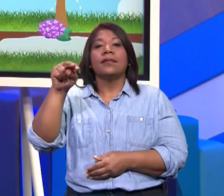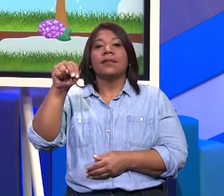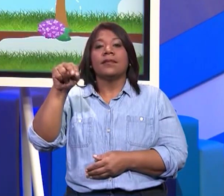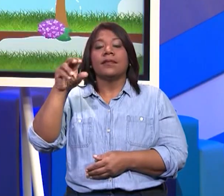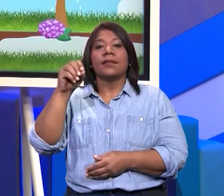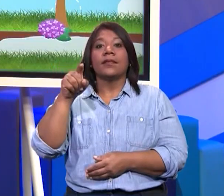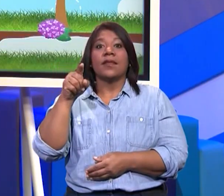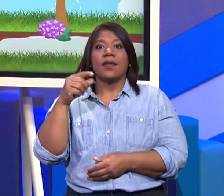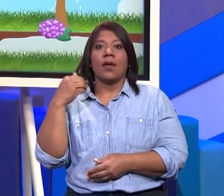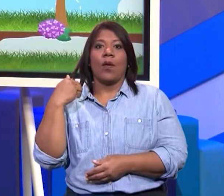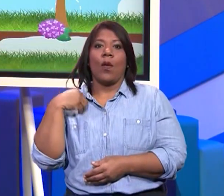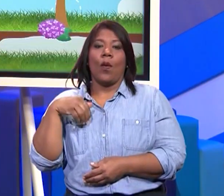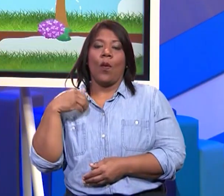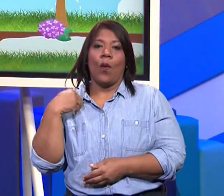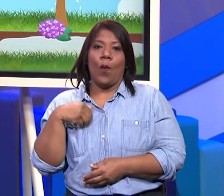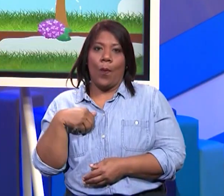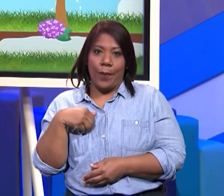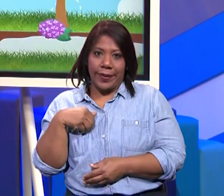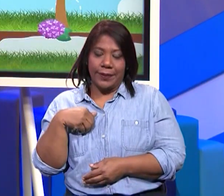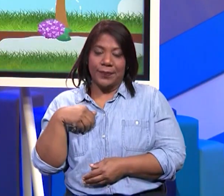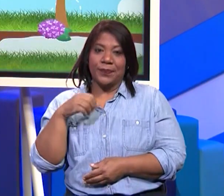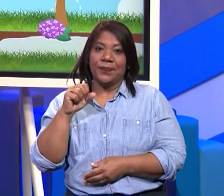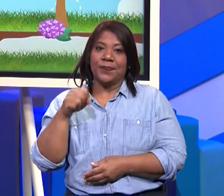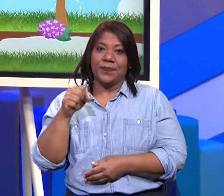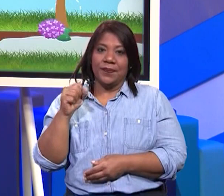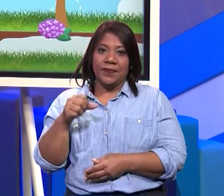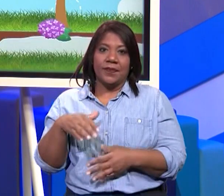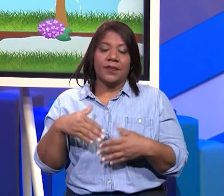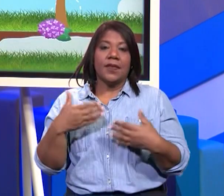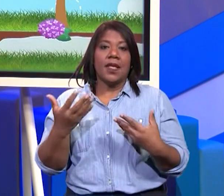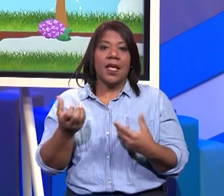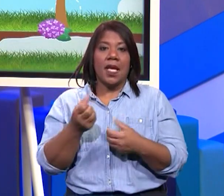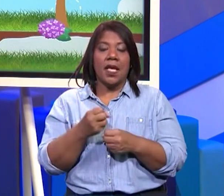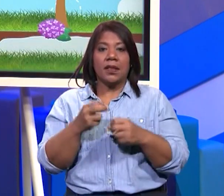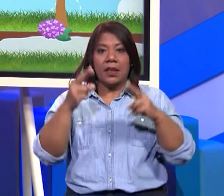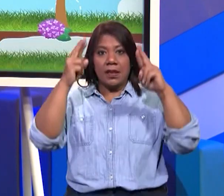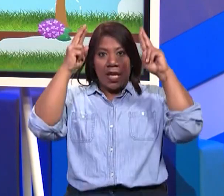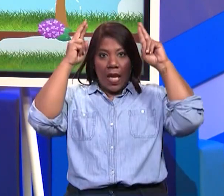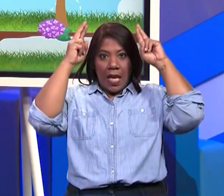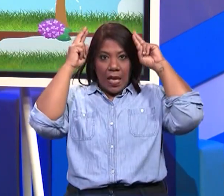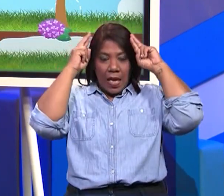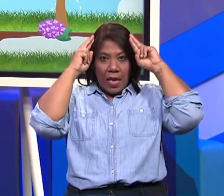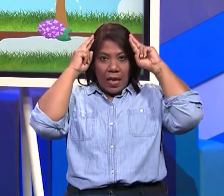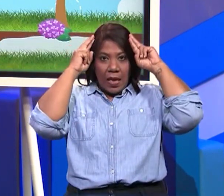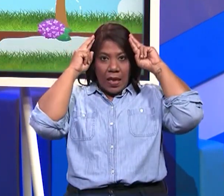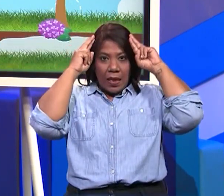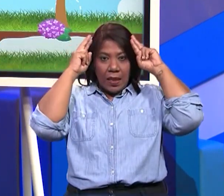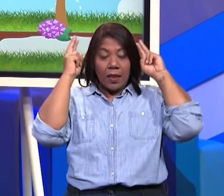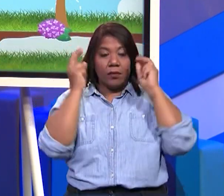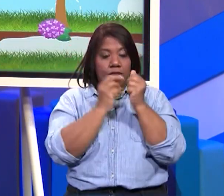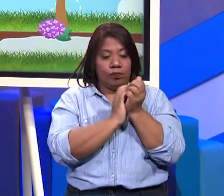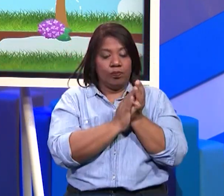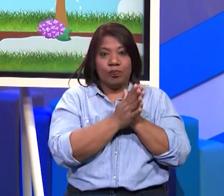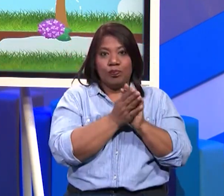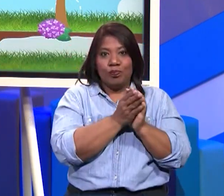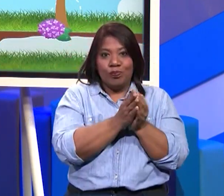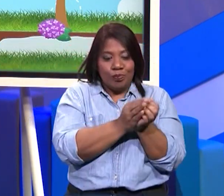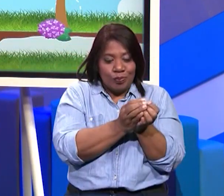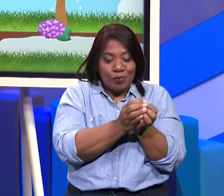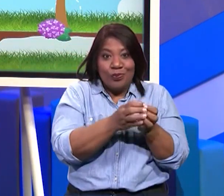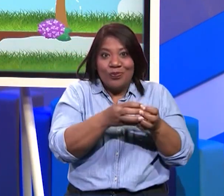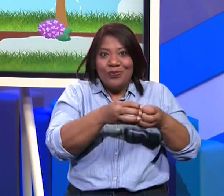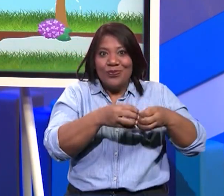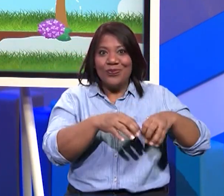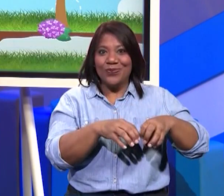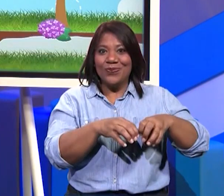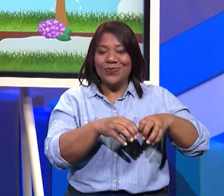son machos. Son machos y ellos se encargan de fecundar a la reina para producir entonces huevecillos nuevos y que